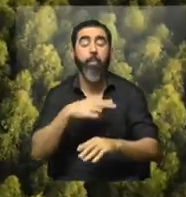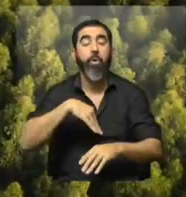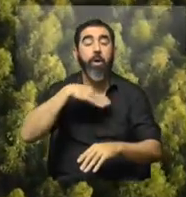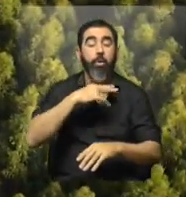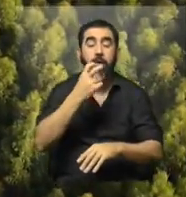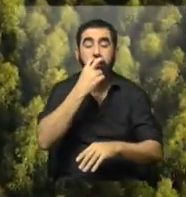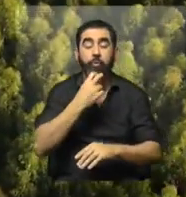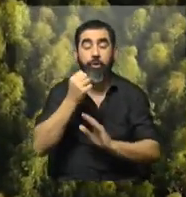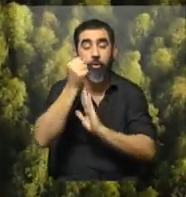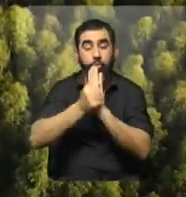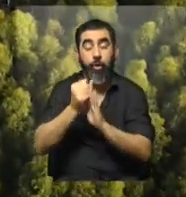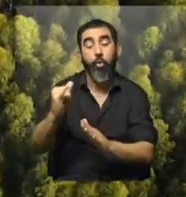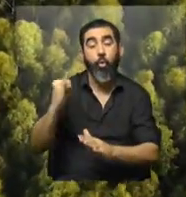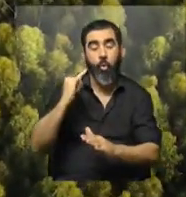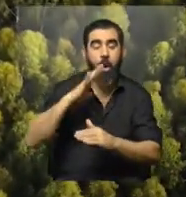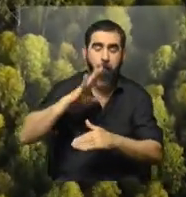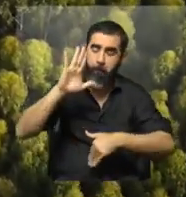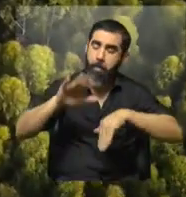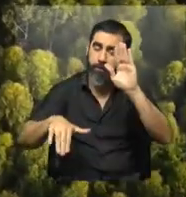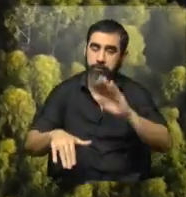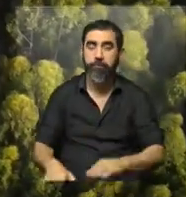Soriano, Colonia.